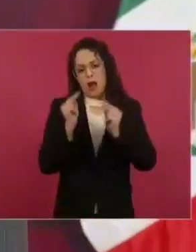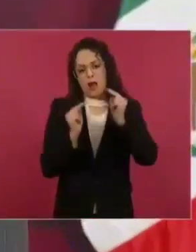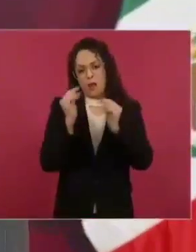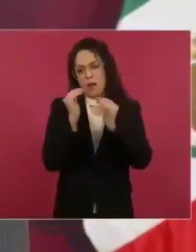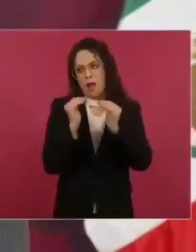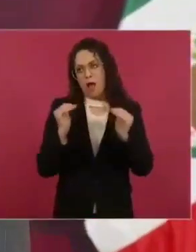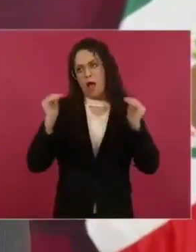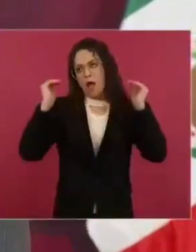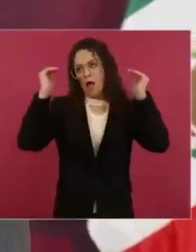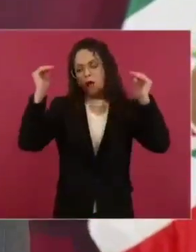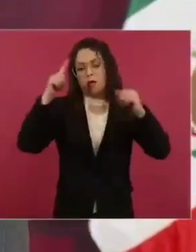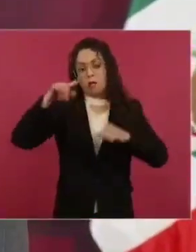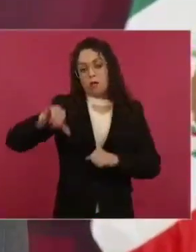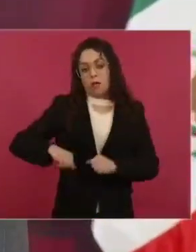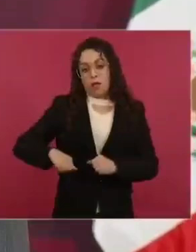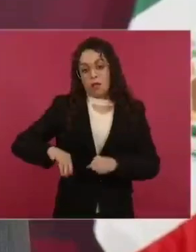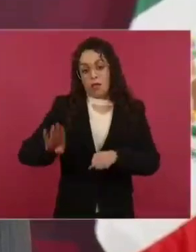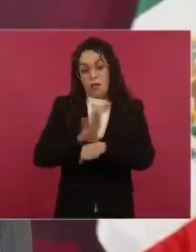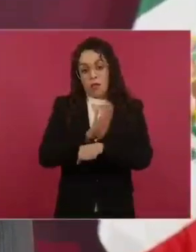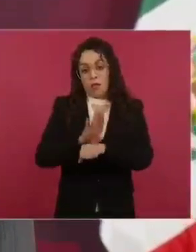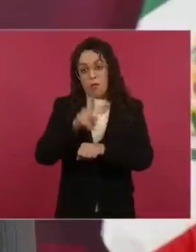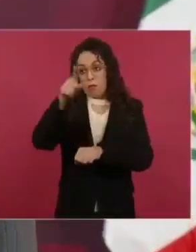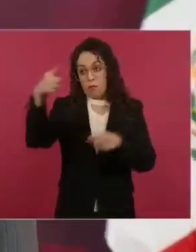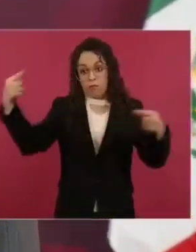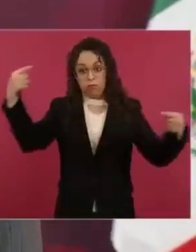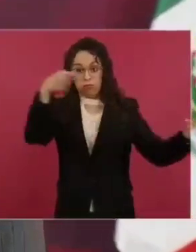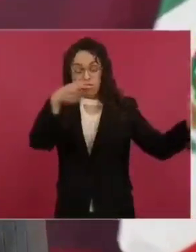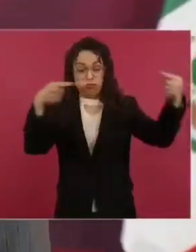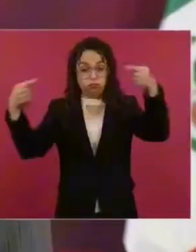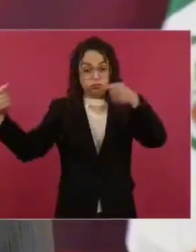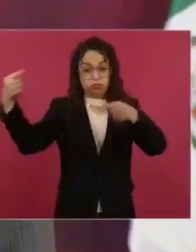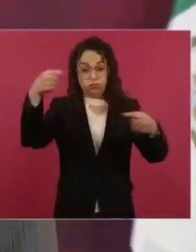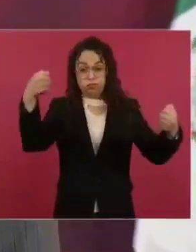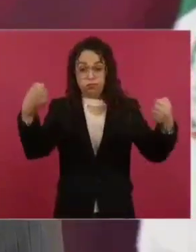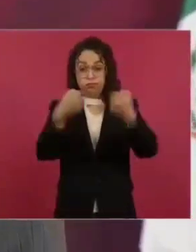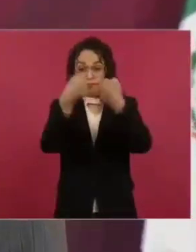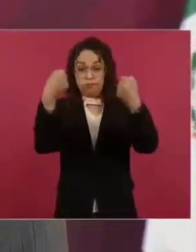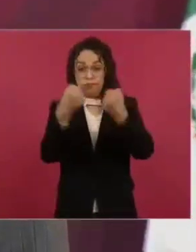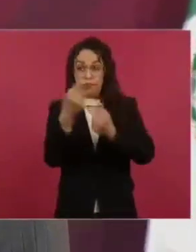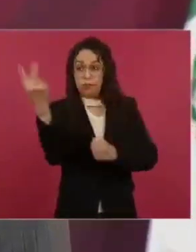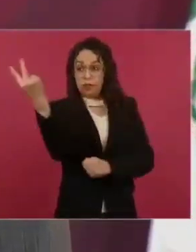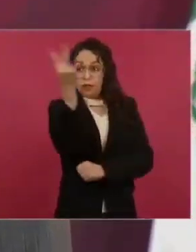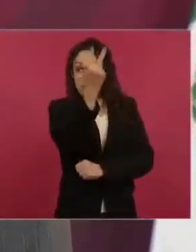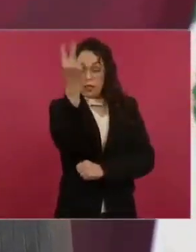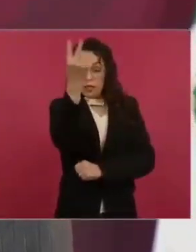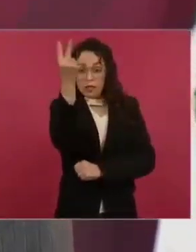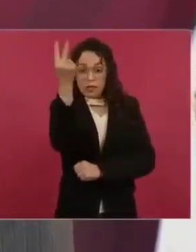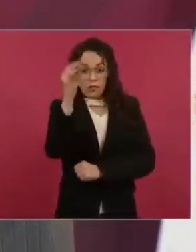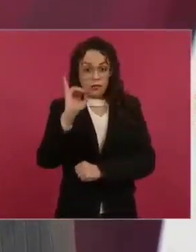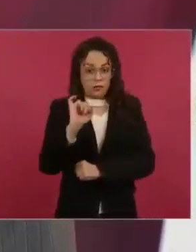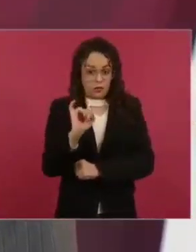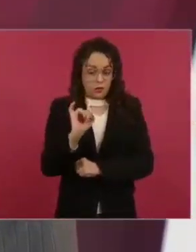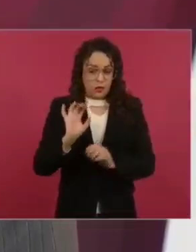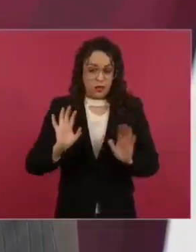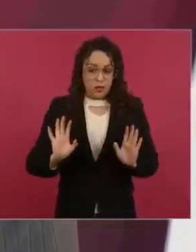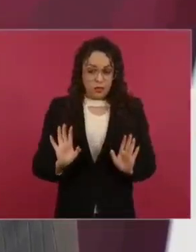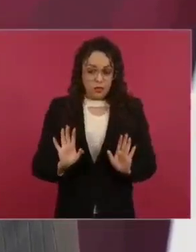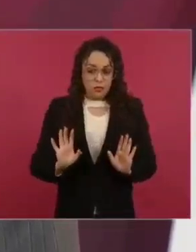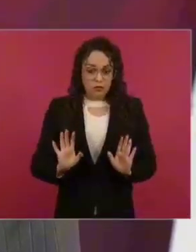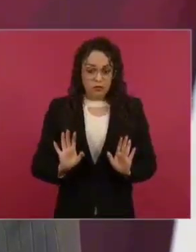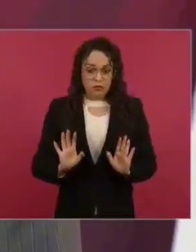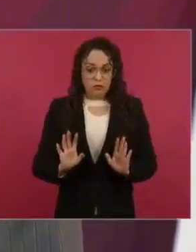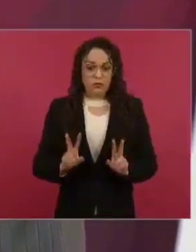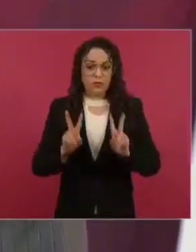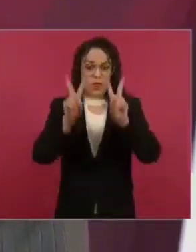Claudia Sheinbaum dice con mucho orgullo, voy a continuar las políticas de López Obrador, ¿y qué hace esta señora Xochitl